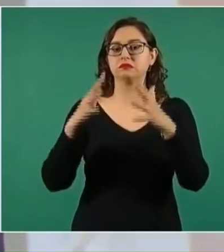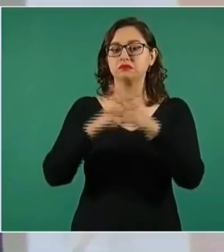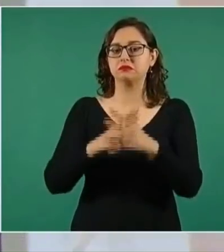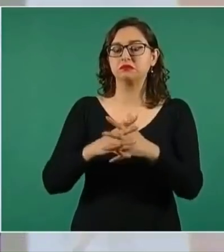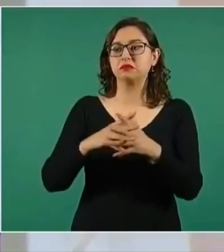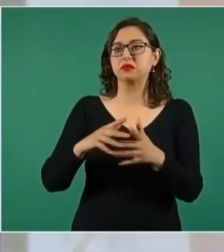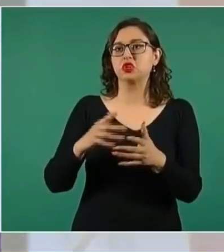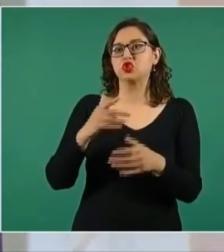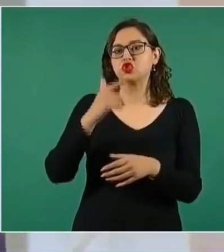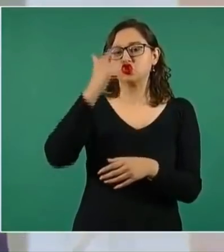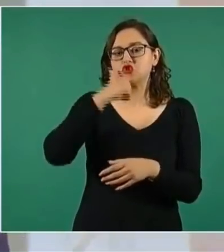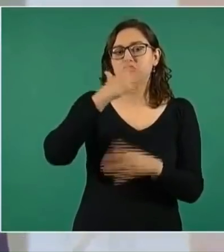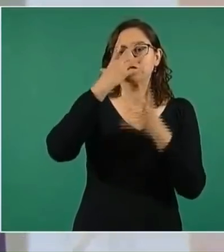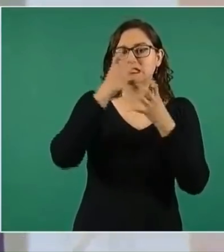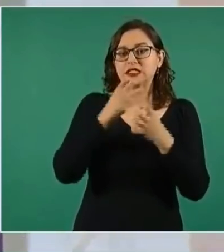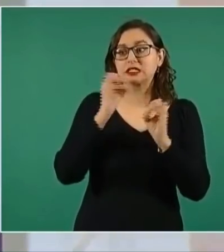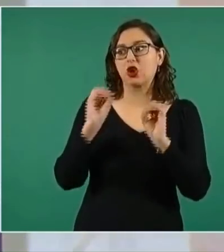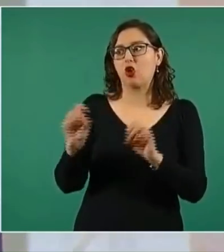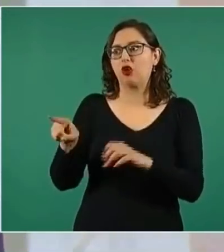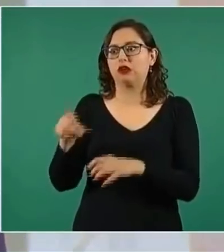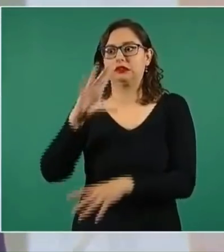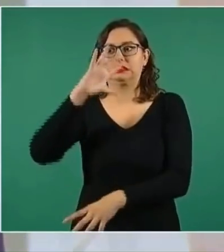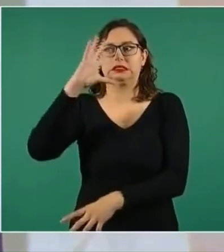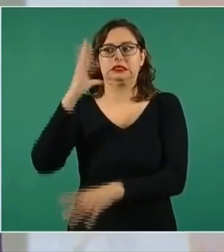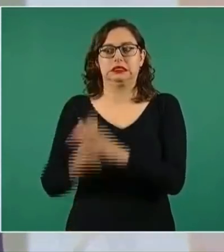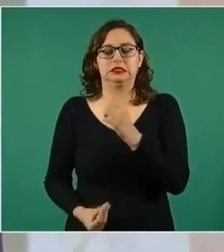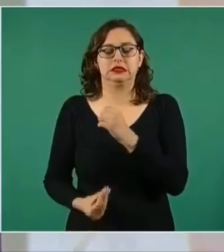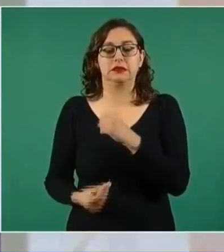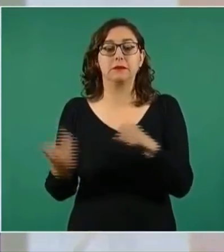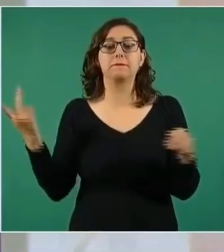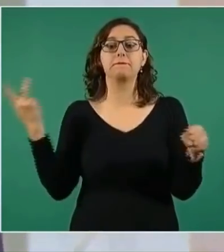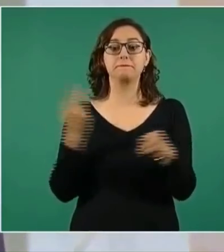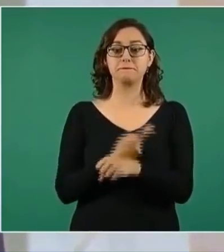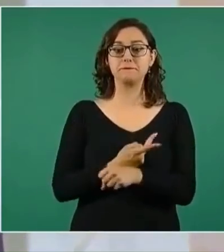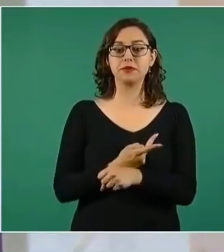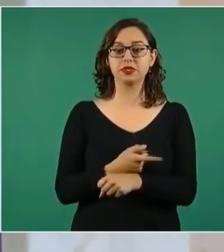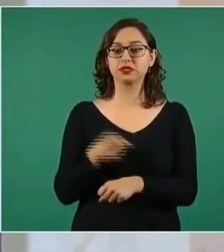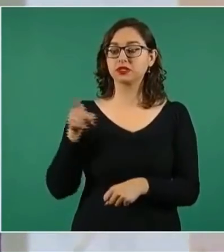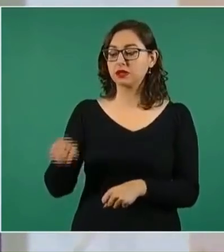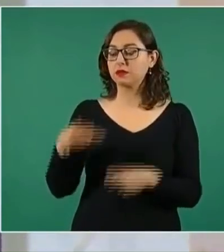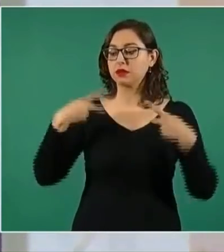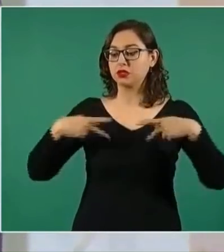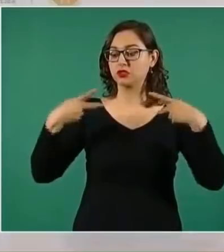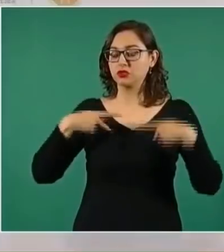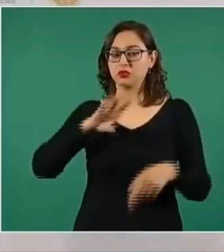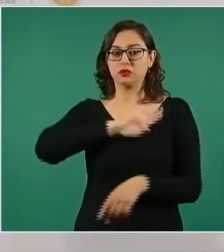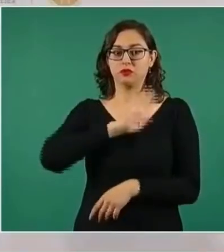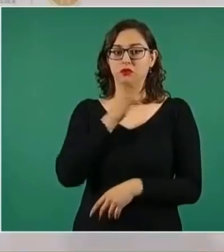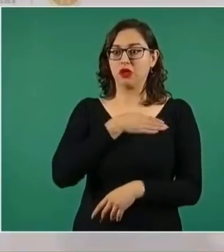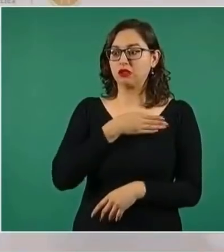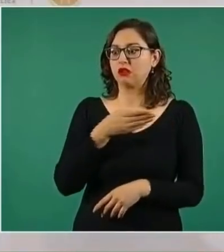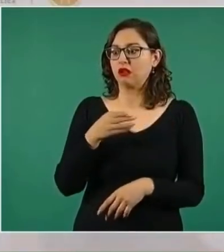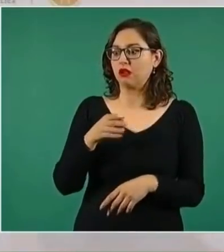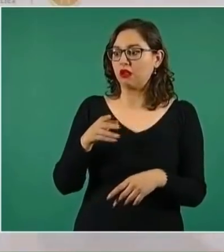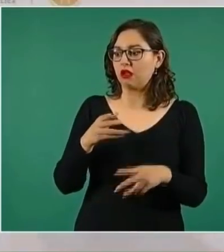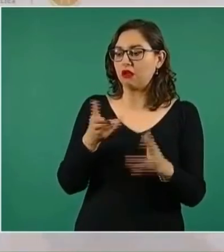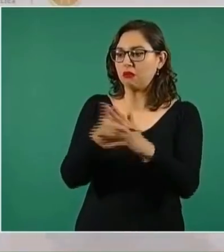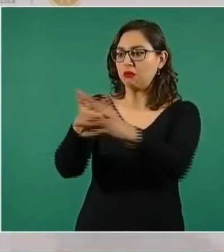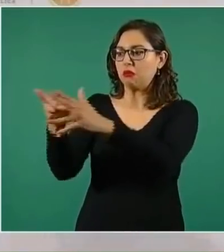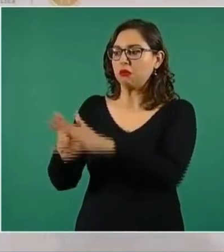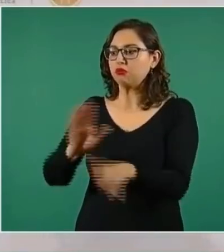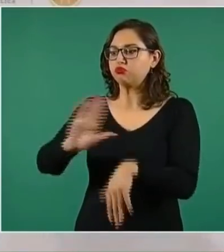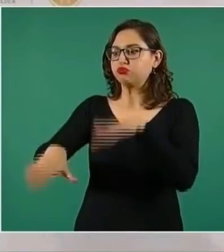Huida, sostiene que en venganza por la muerte de españoles y ante la rebeldía de